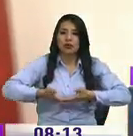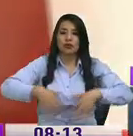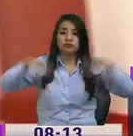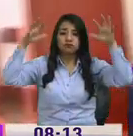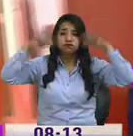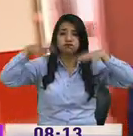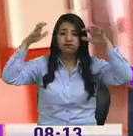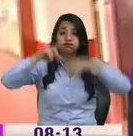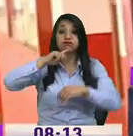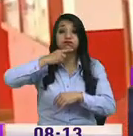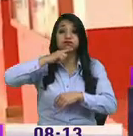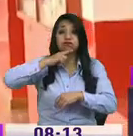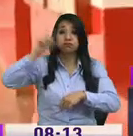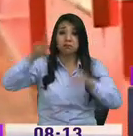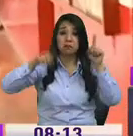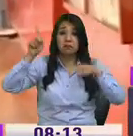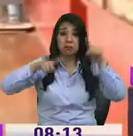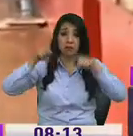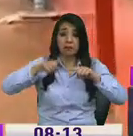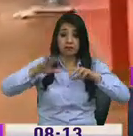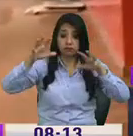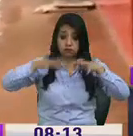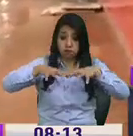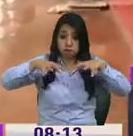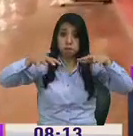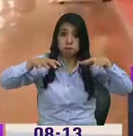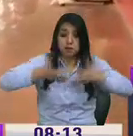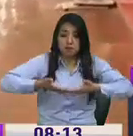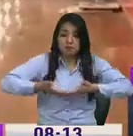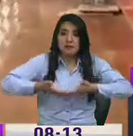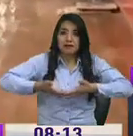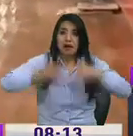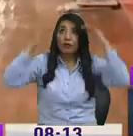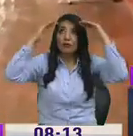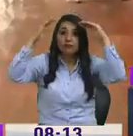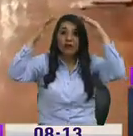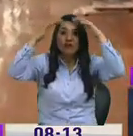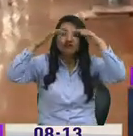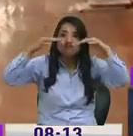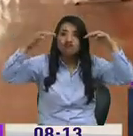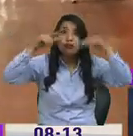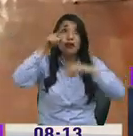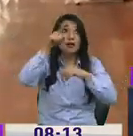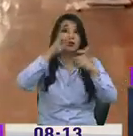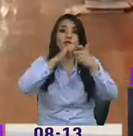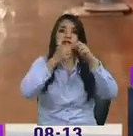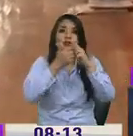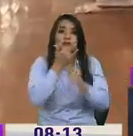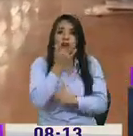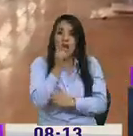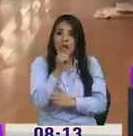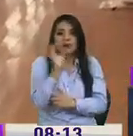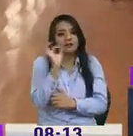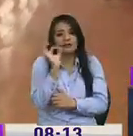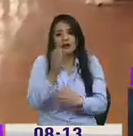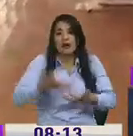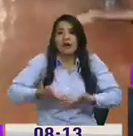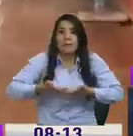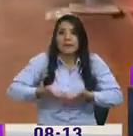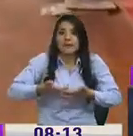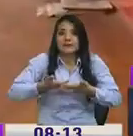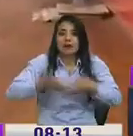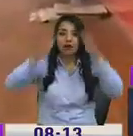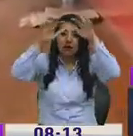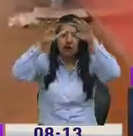granizo. Eso lastimosamente hace que estas estructuras no estaban y no van a estar preparadas para una cantidad de hielo